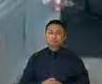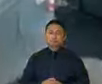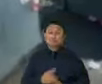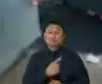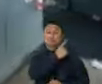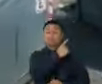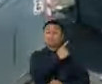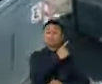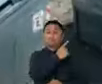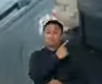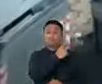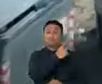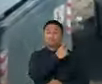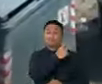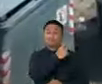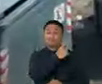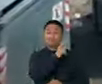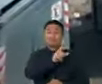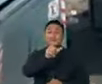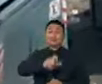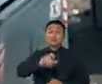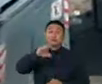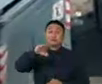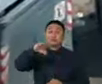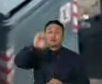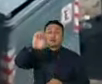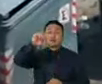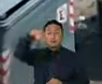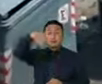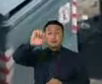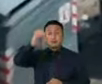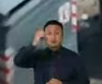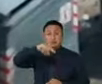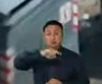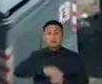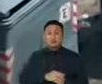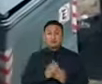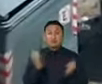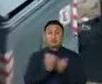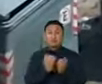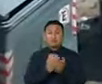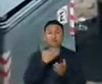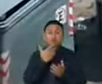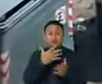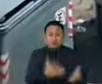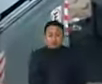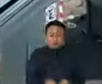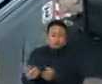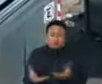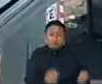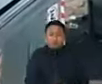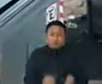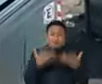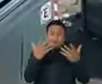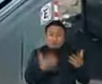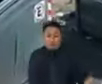Estas imágenes muestran cómo los obreros de Maceo retiran los desechos de los contenedores de basura de la capital de la República.